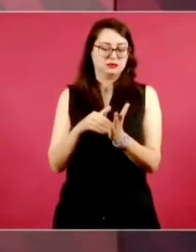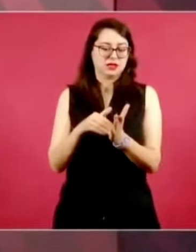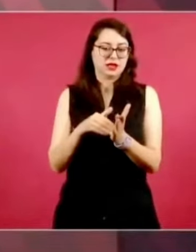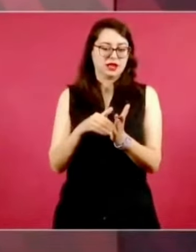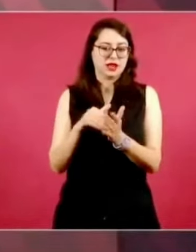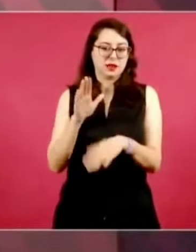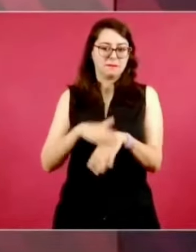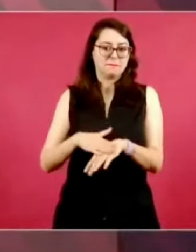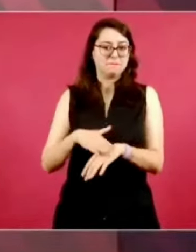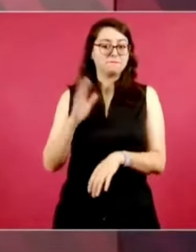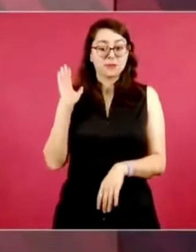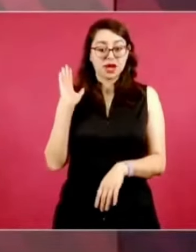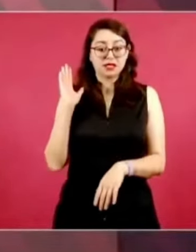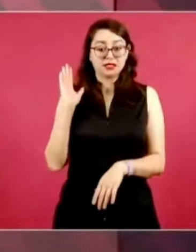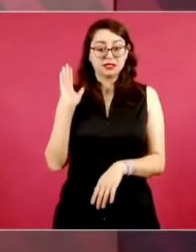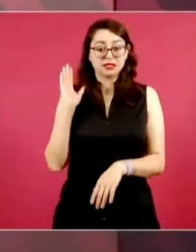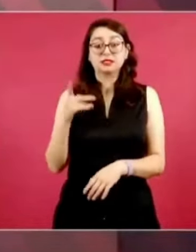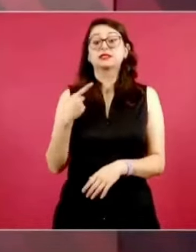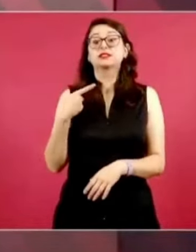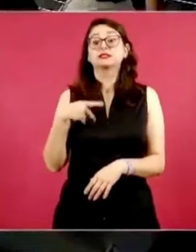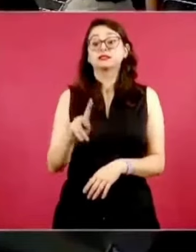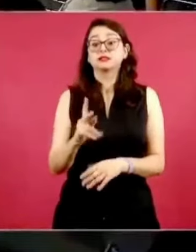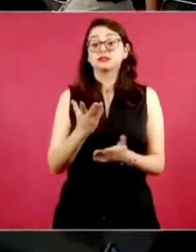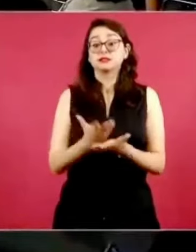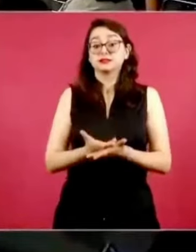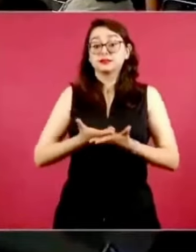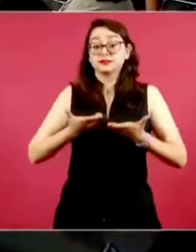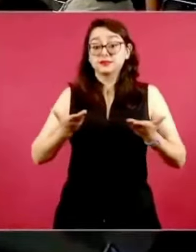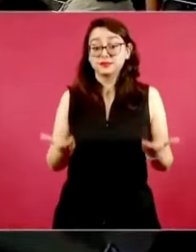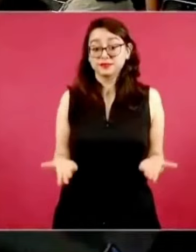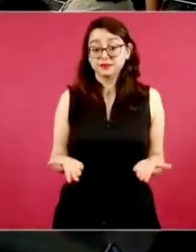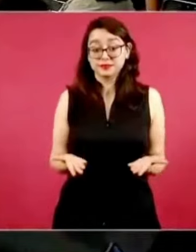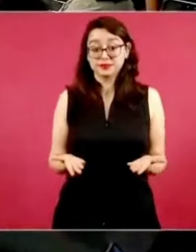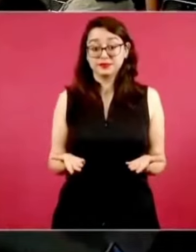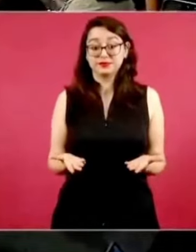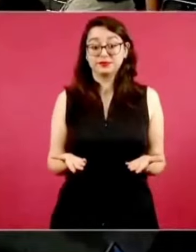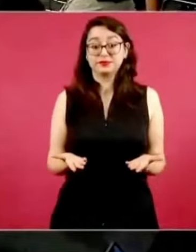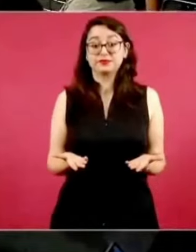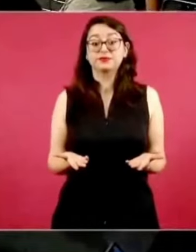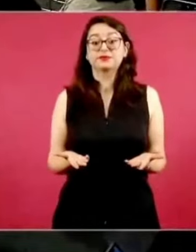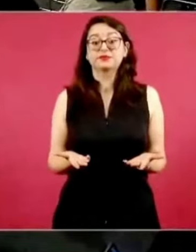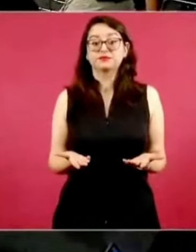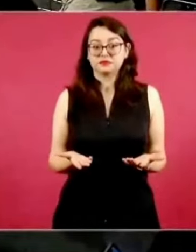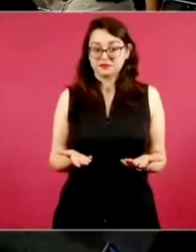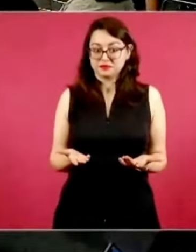más pero ahora está